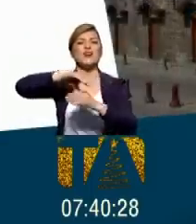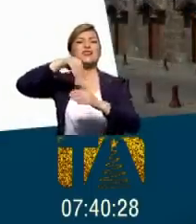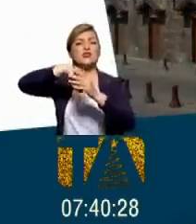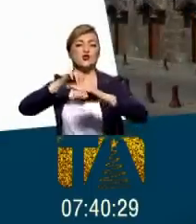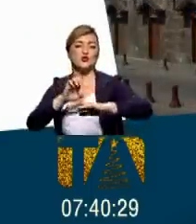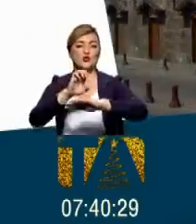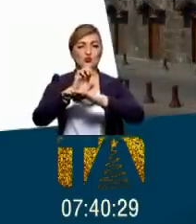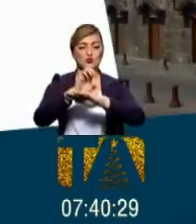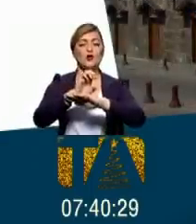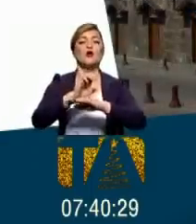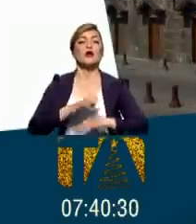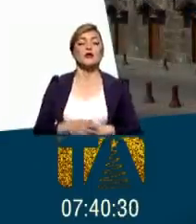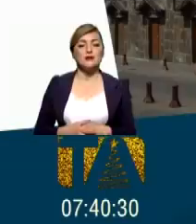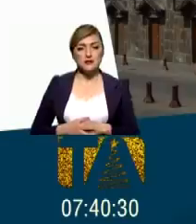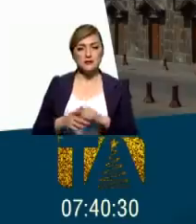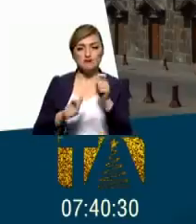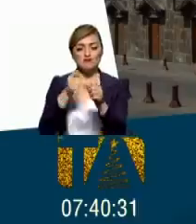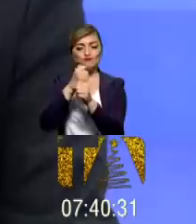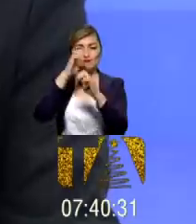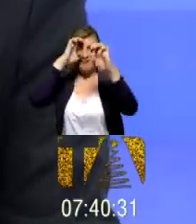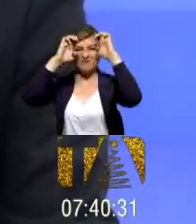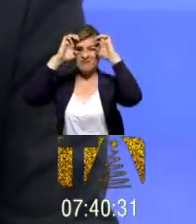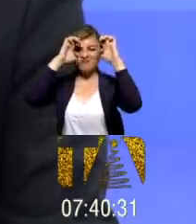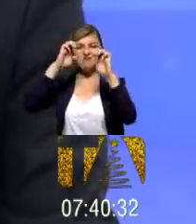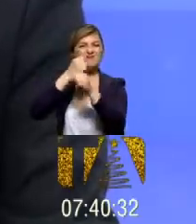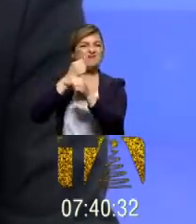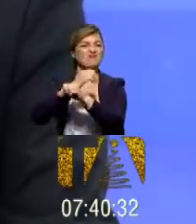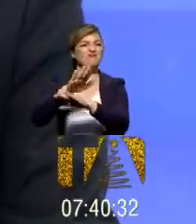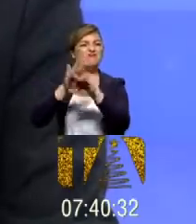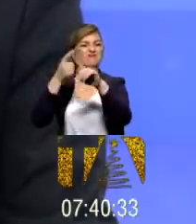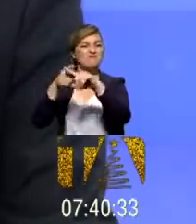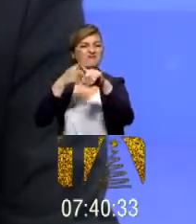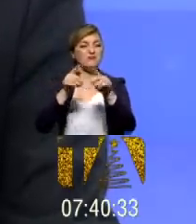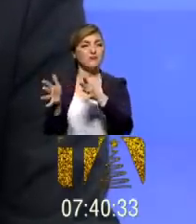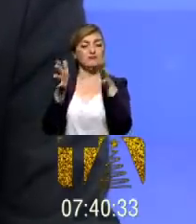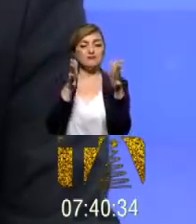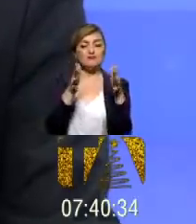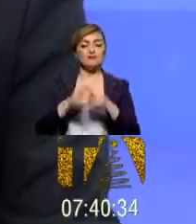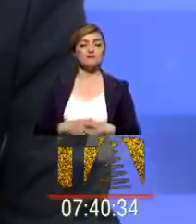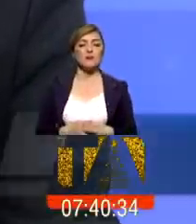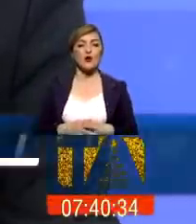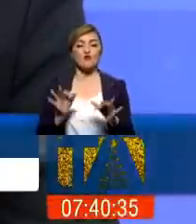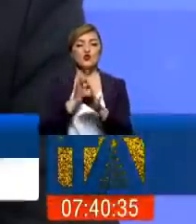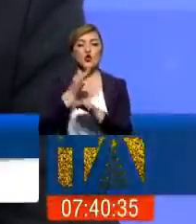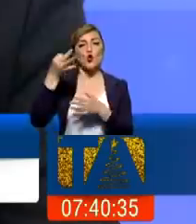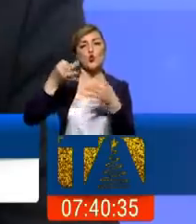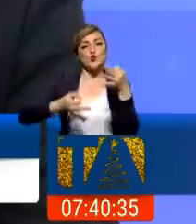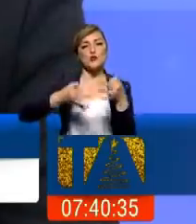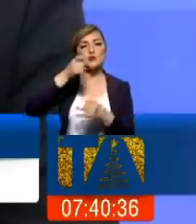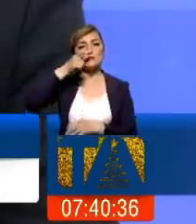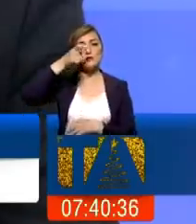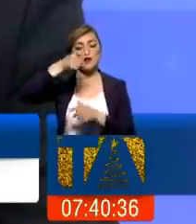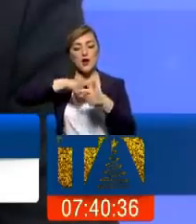y personas que trabajen en sectores estratégicos. Así también se agrega dentro de las excepciones funcionarios judiciales,